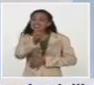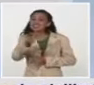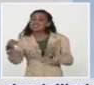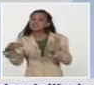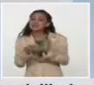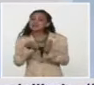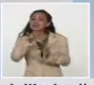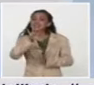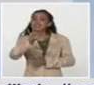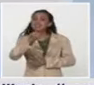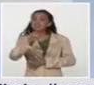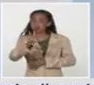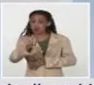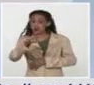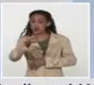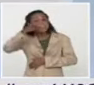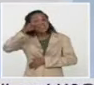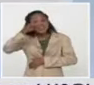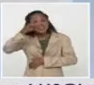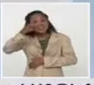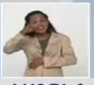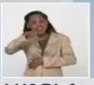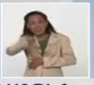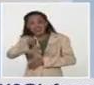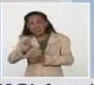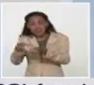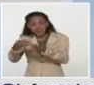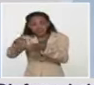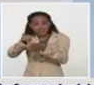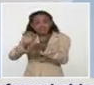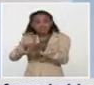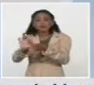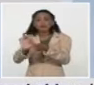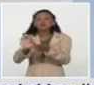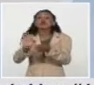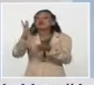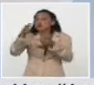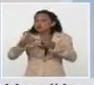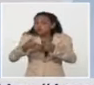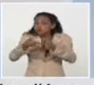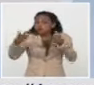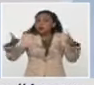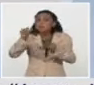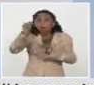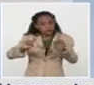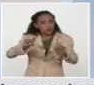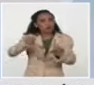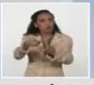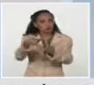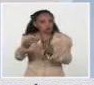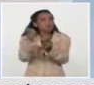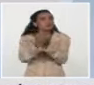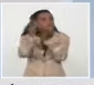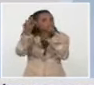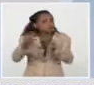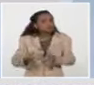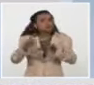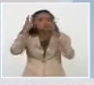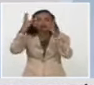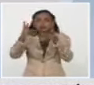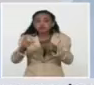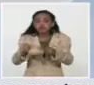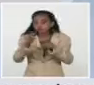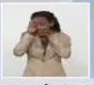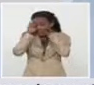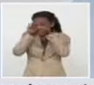13.505 en vigilancia y una cifra elevada de casos activos, de casos confirmados, ingresados